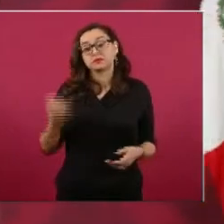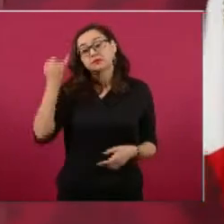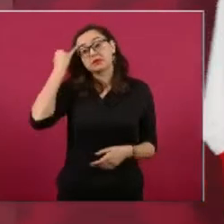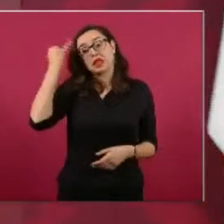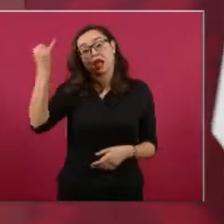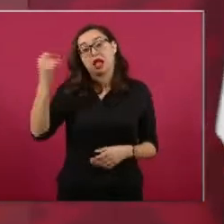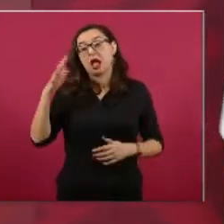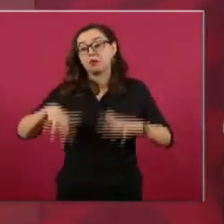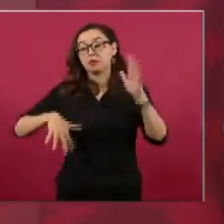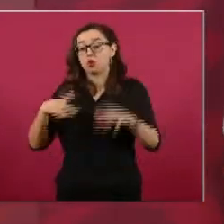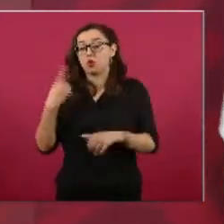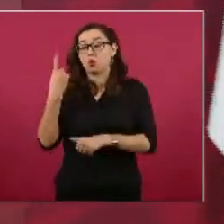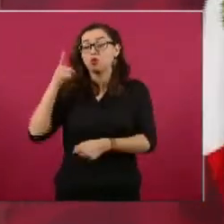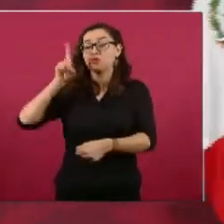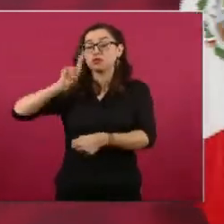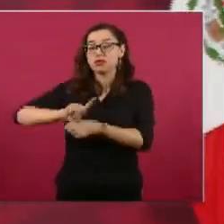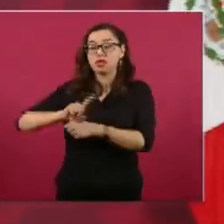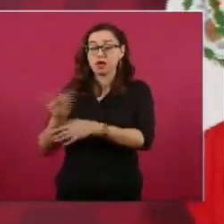horas